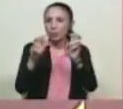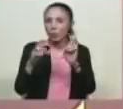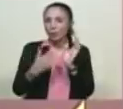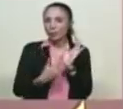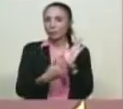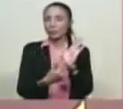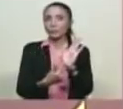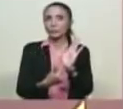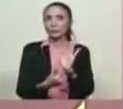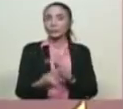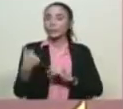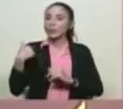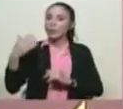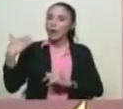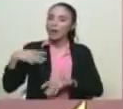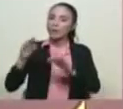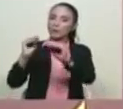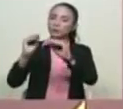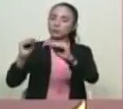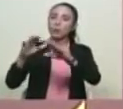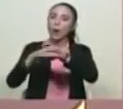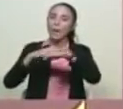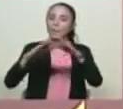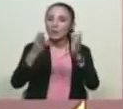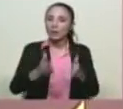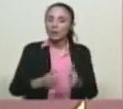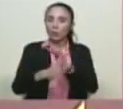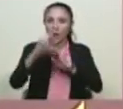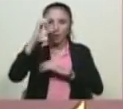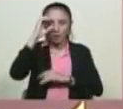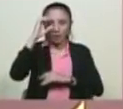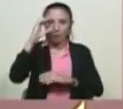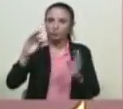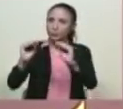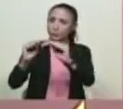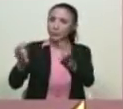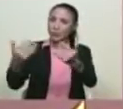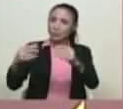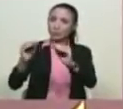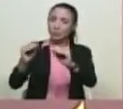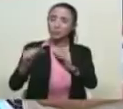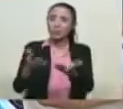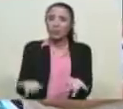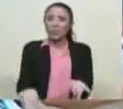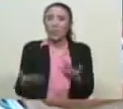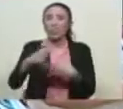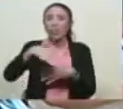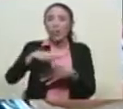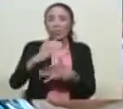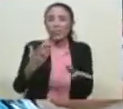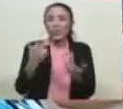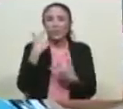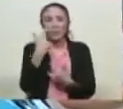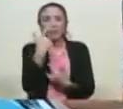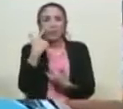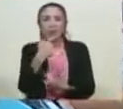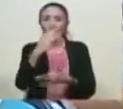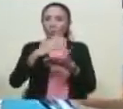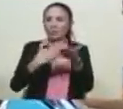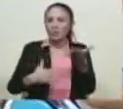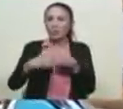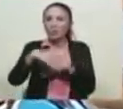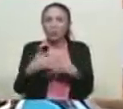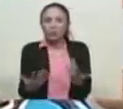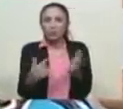Y le insistí mucho al ministro, compañero y hermano Elías Agua. ¿Dónde está el contrato colectivo modélico?